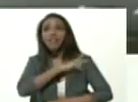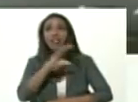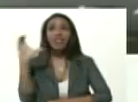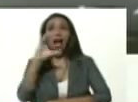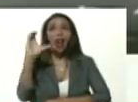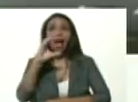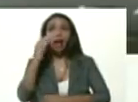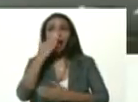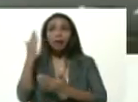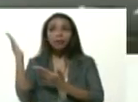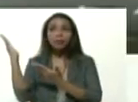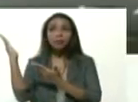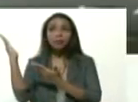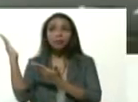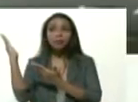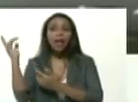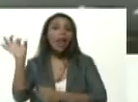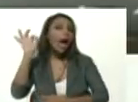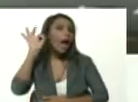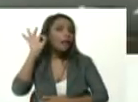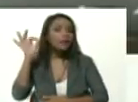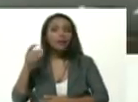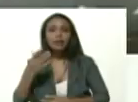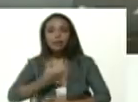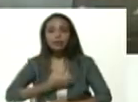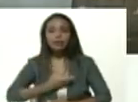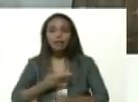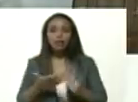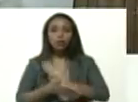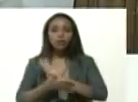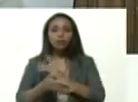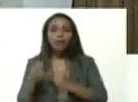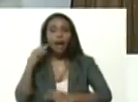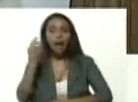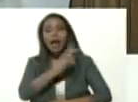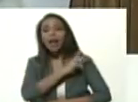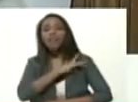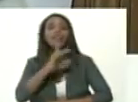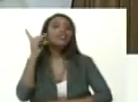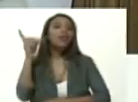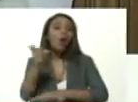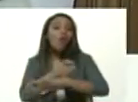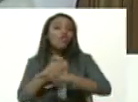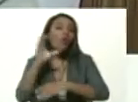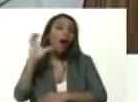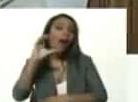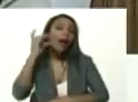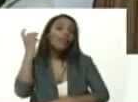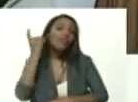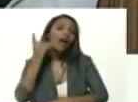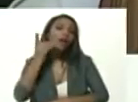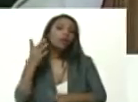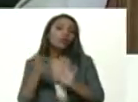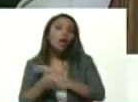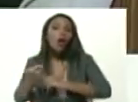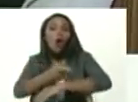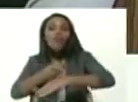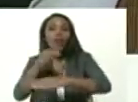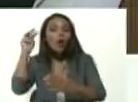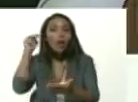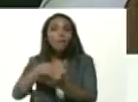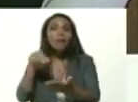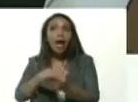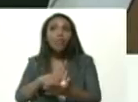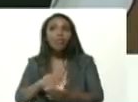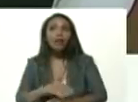la alcaldesa, el jefe de gobierno de Caracas, Darío, y nuestro gobernador de Miranda,